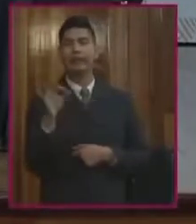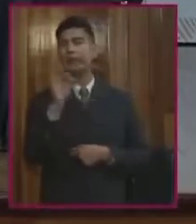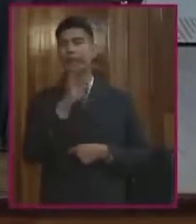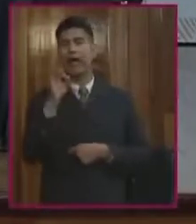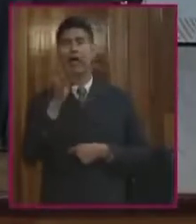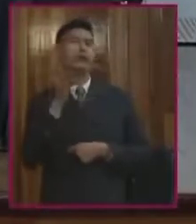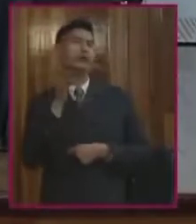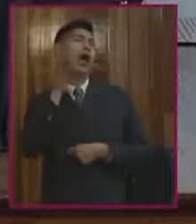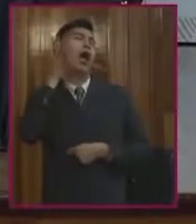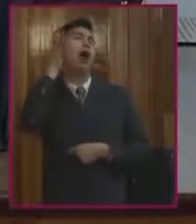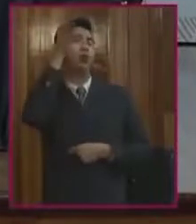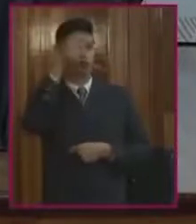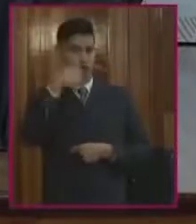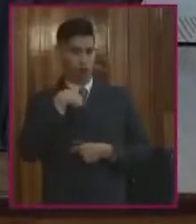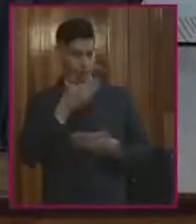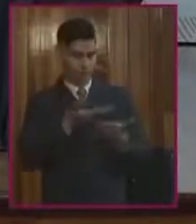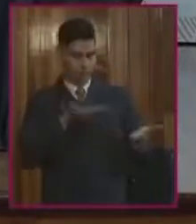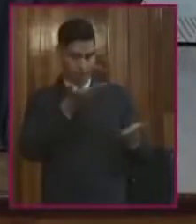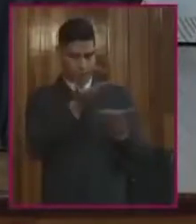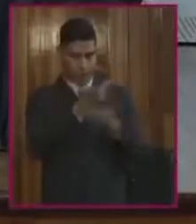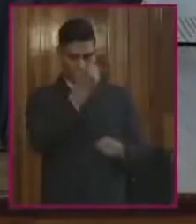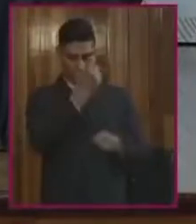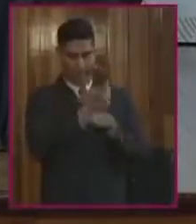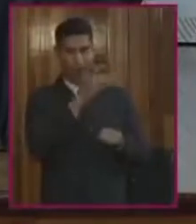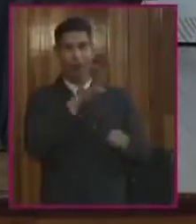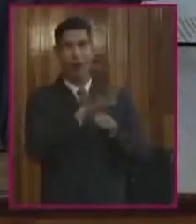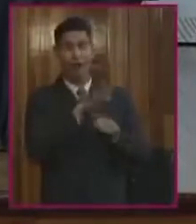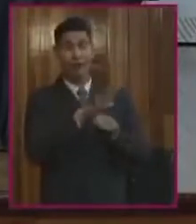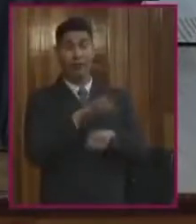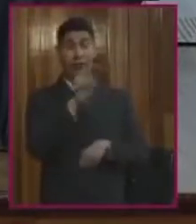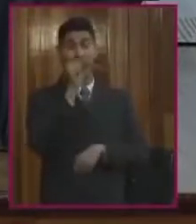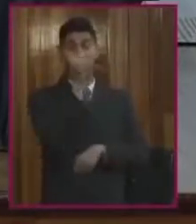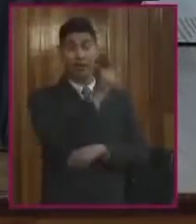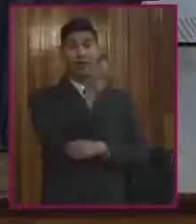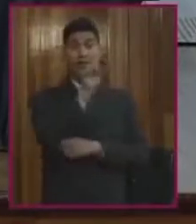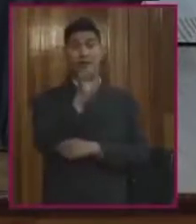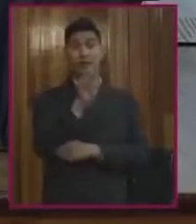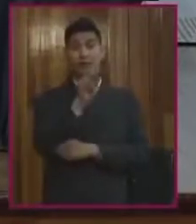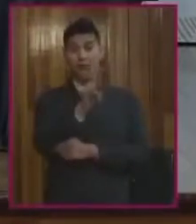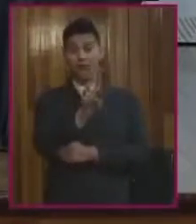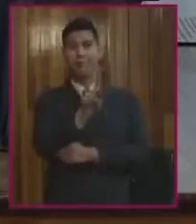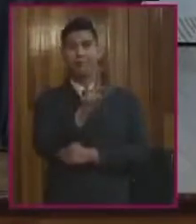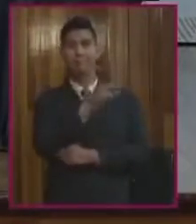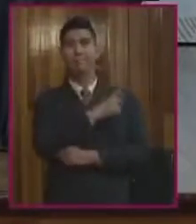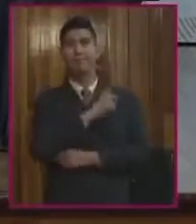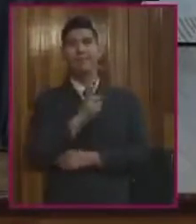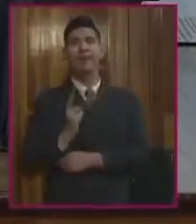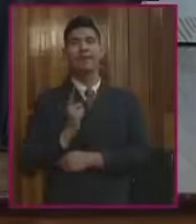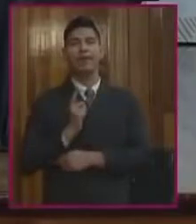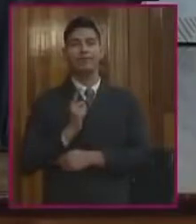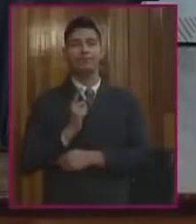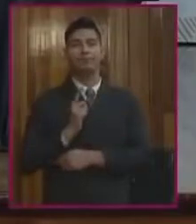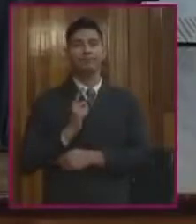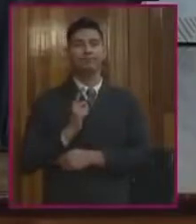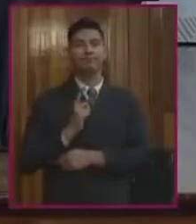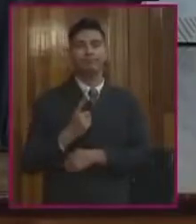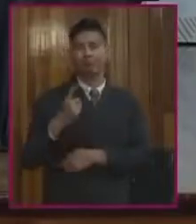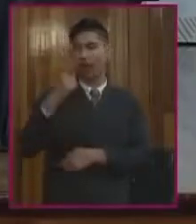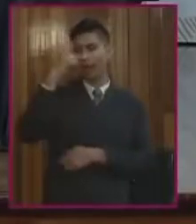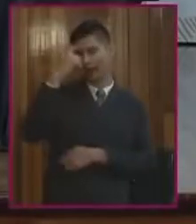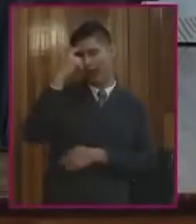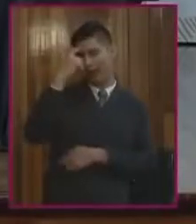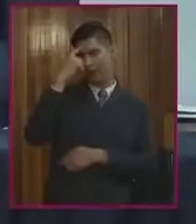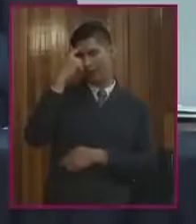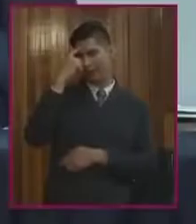posteriormente, y esa sería mi primera propuesta, la Secretaría de Educación Pública tiene que entrar a ver una estrategia clara